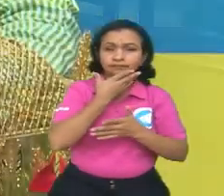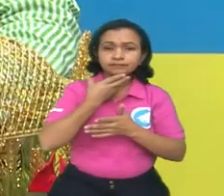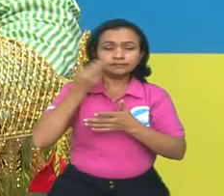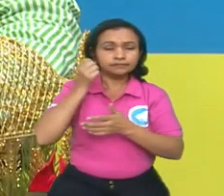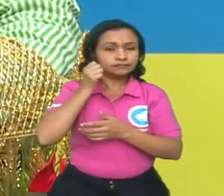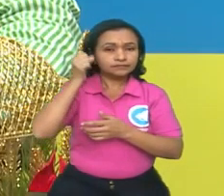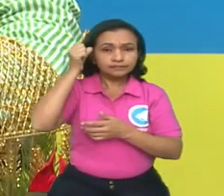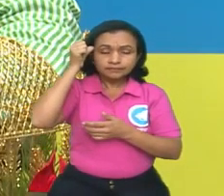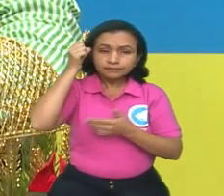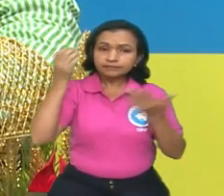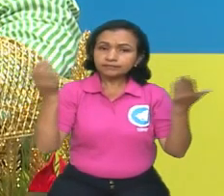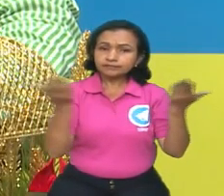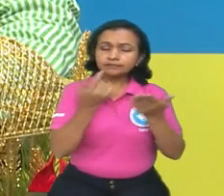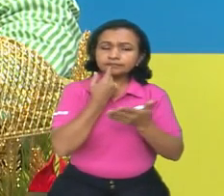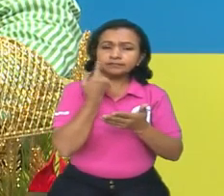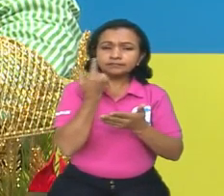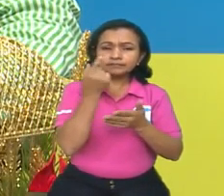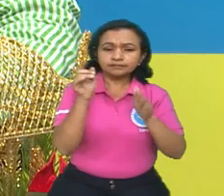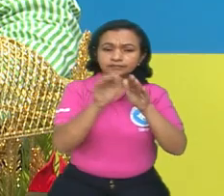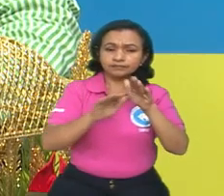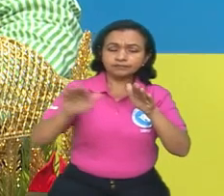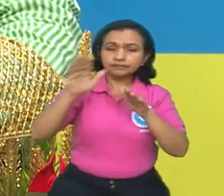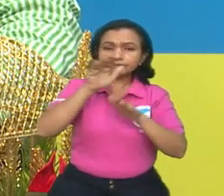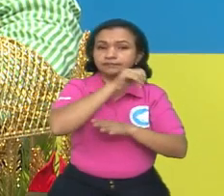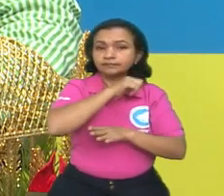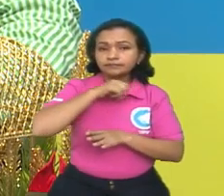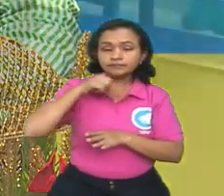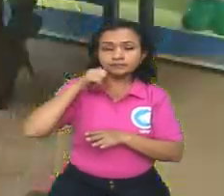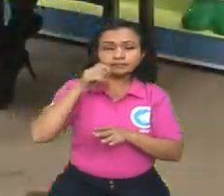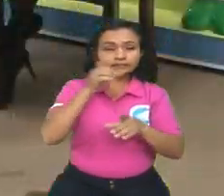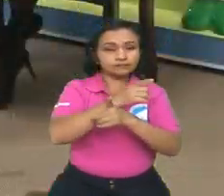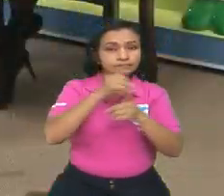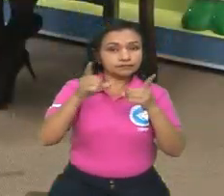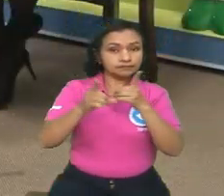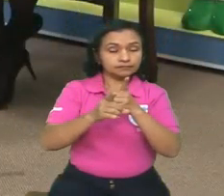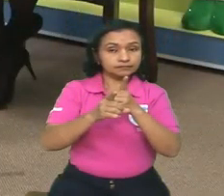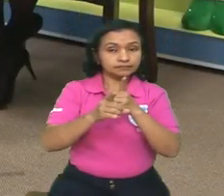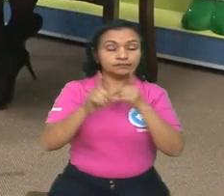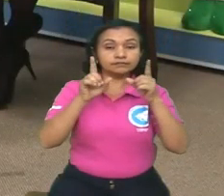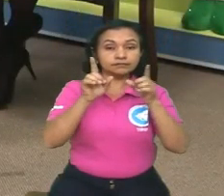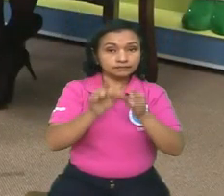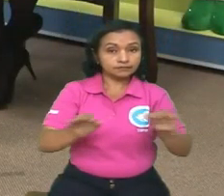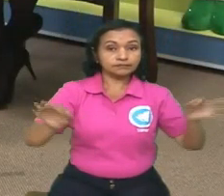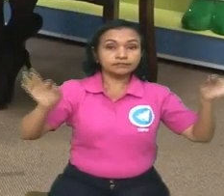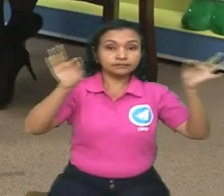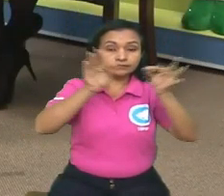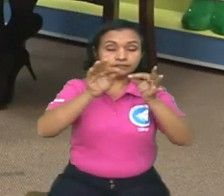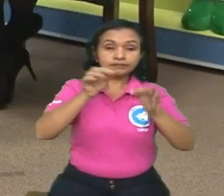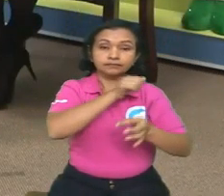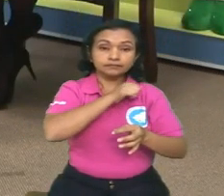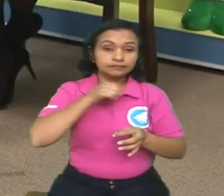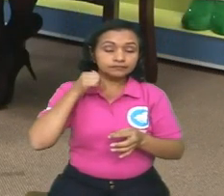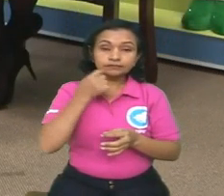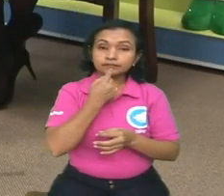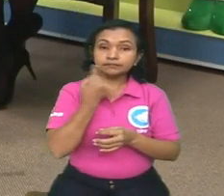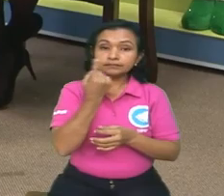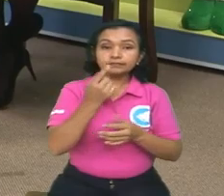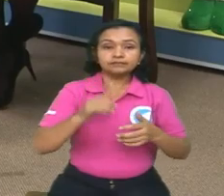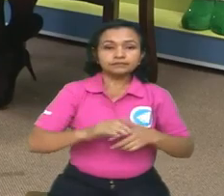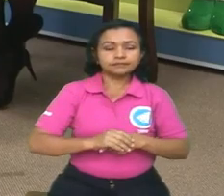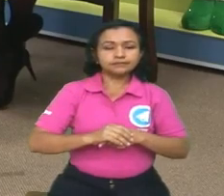es. Pero ¿quiénes deben realizarse principalmente o que tienen que como prioridad realizarse esta prueba? Ok, el